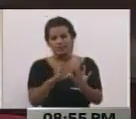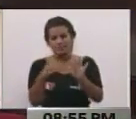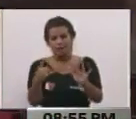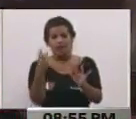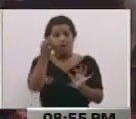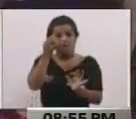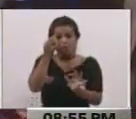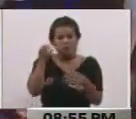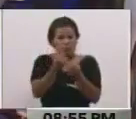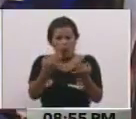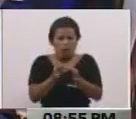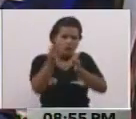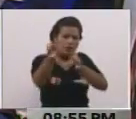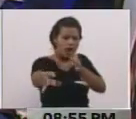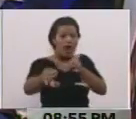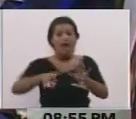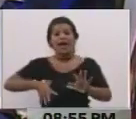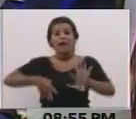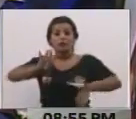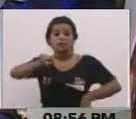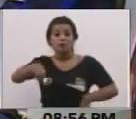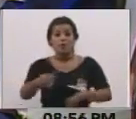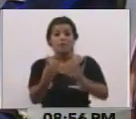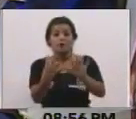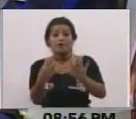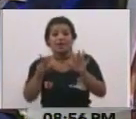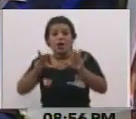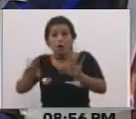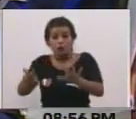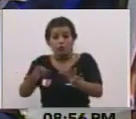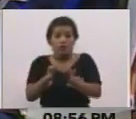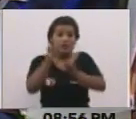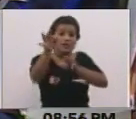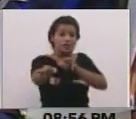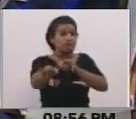de 14.98 metros.